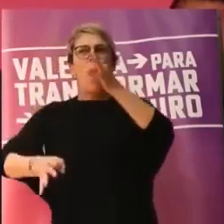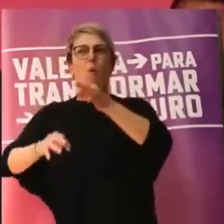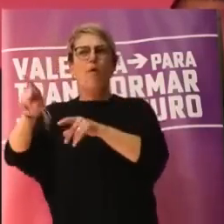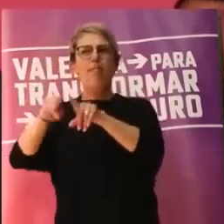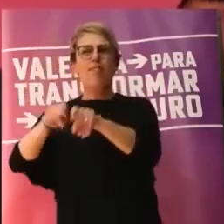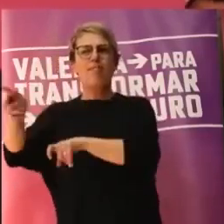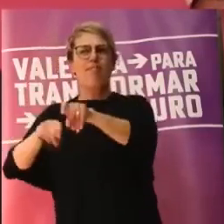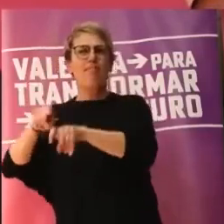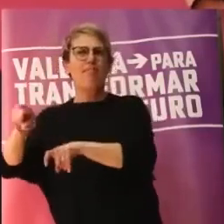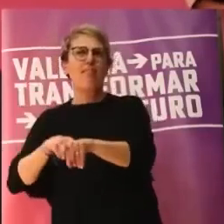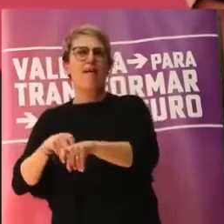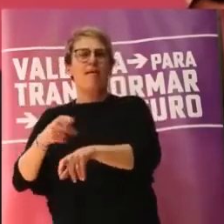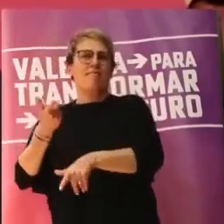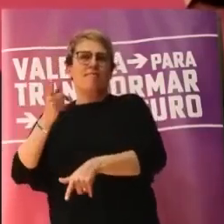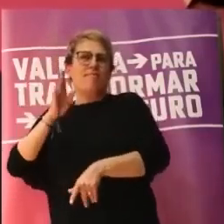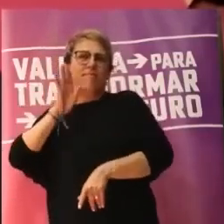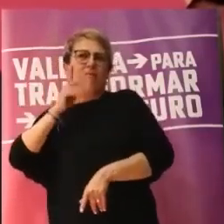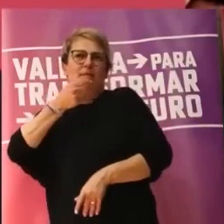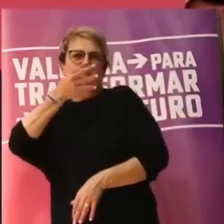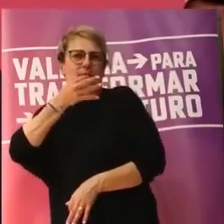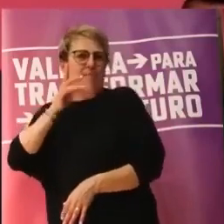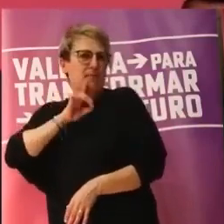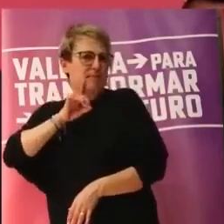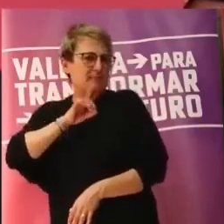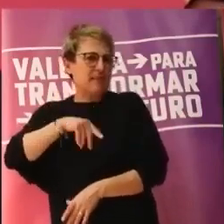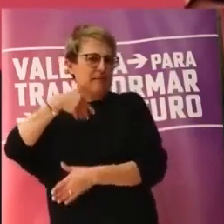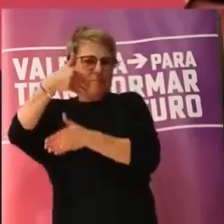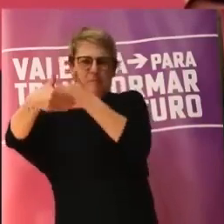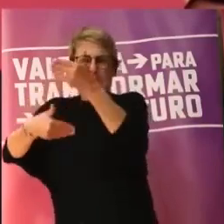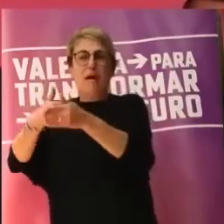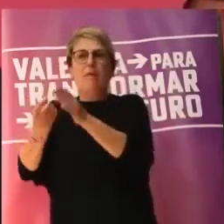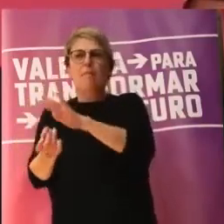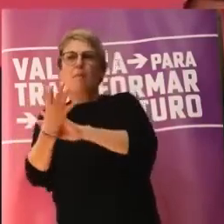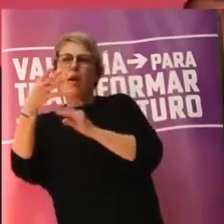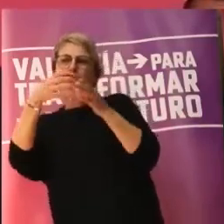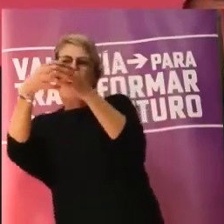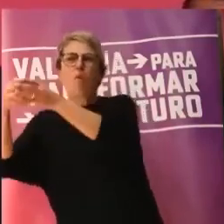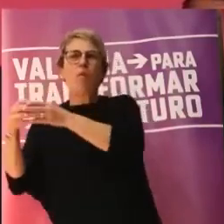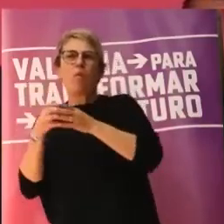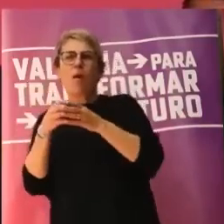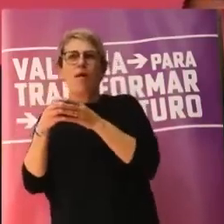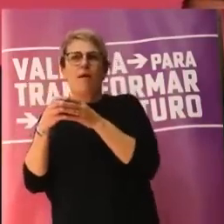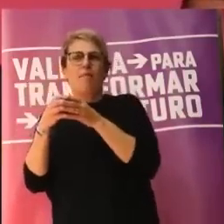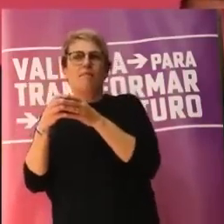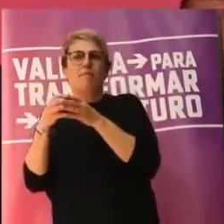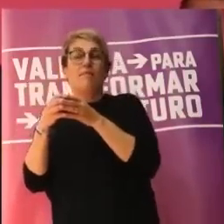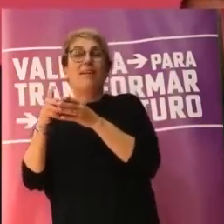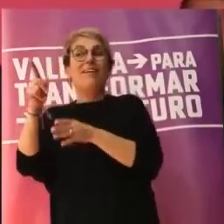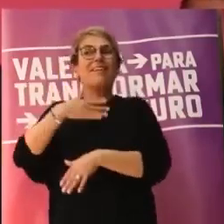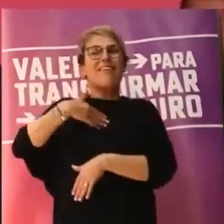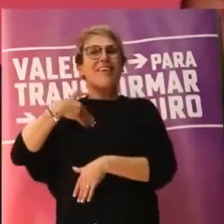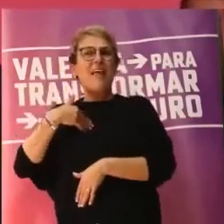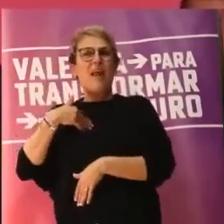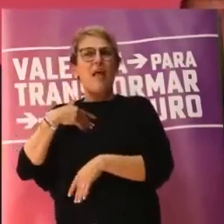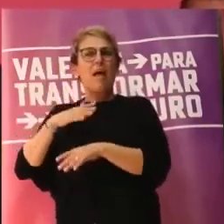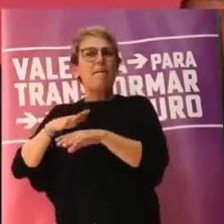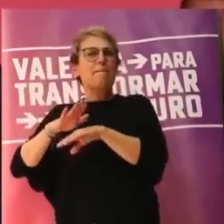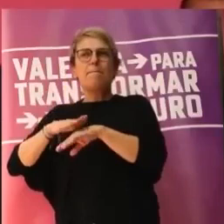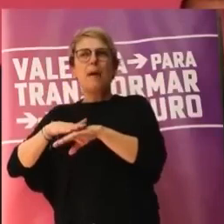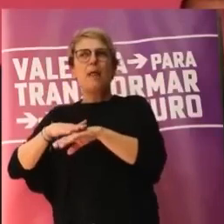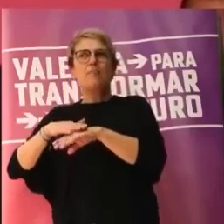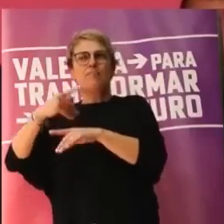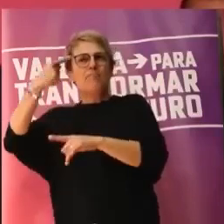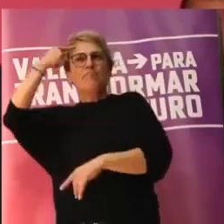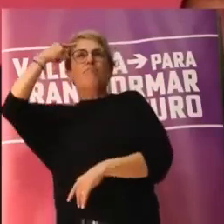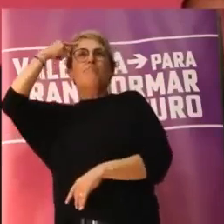para practicar el lawfare, que está dispuesta a ilegalizar partidos políticos, que están dispuestos a lo que haga falta por mantener